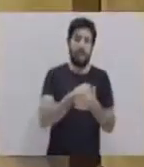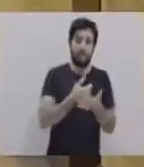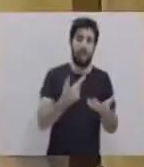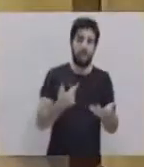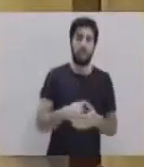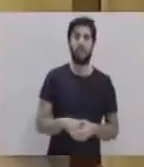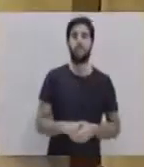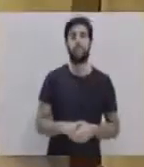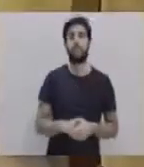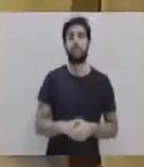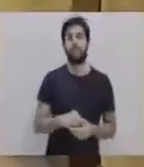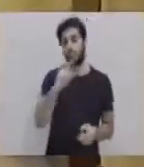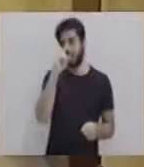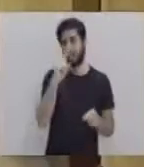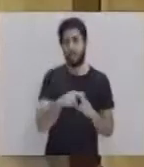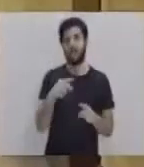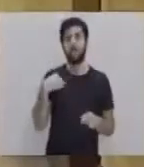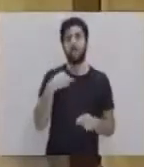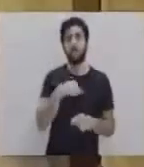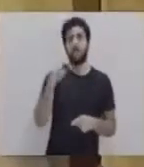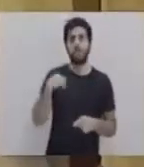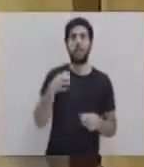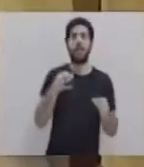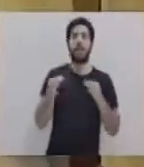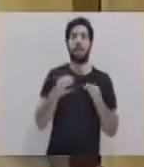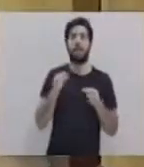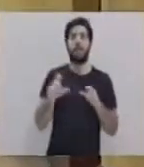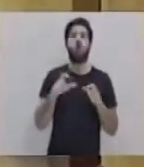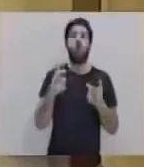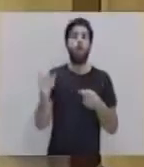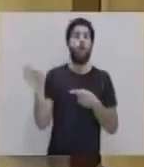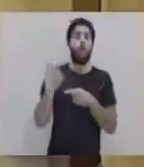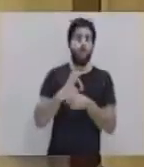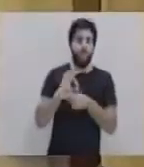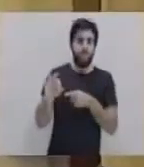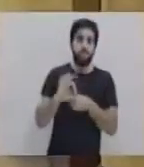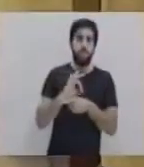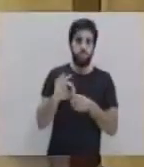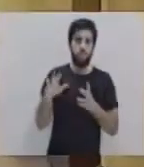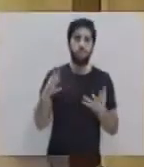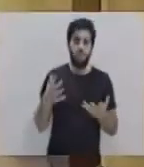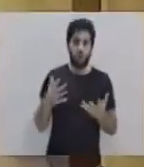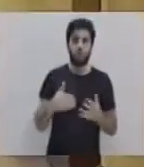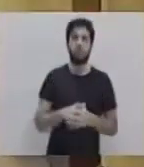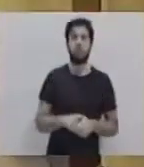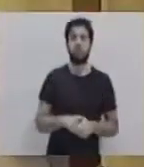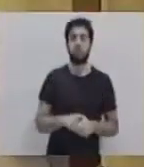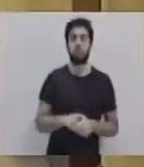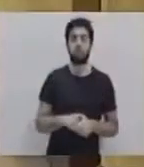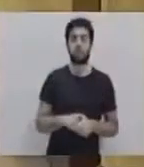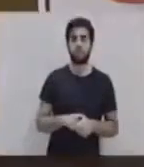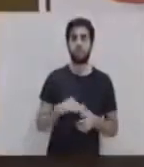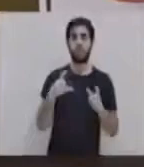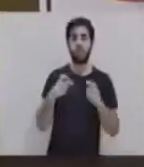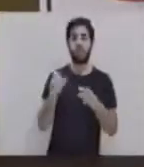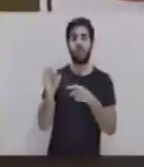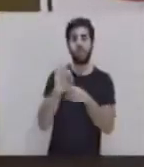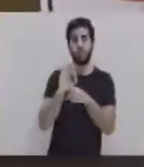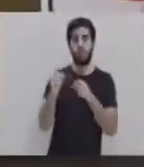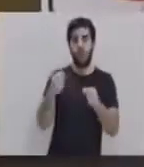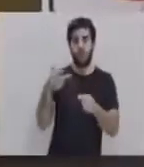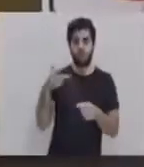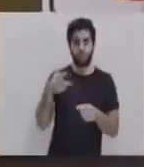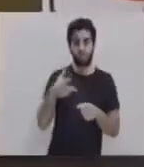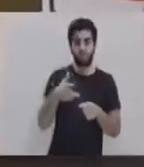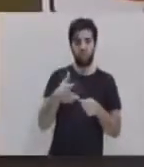¿verdad? Exactamente. Vamos a dar una pequeña explicación de cómo funciona el proceso de detención de un vehículo a través de la velocidad a la